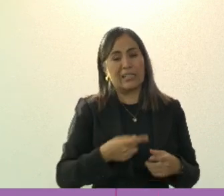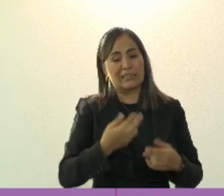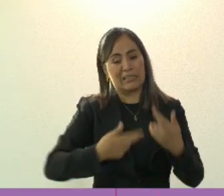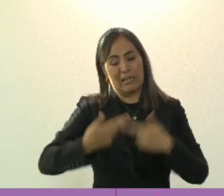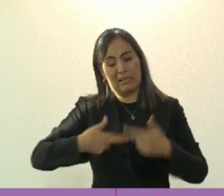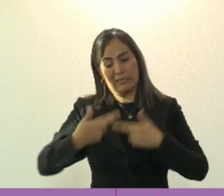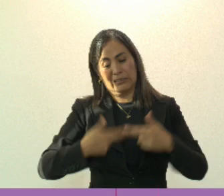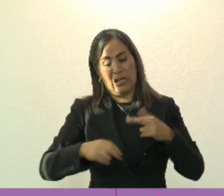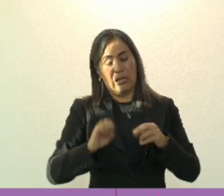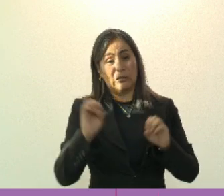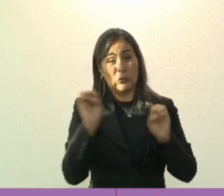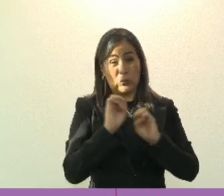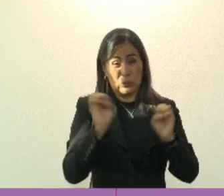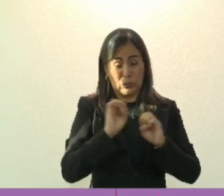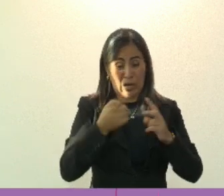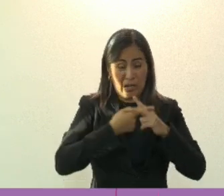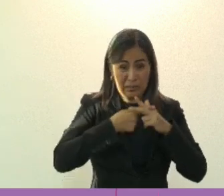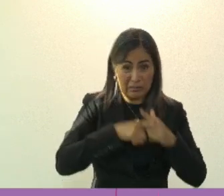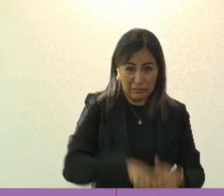buena idea.